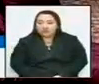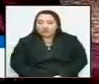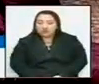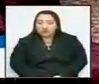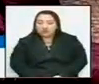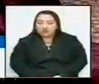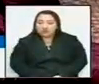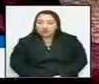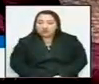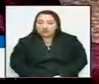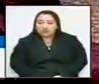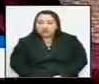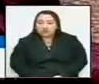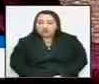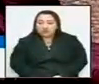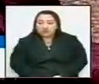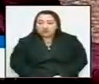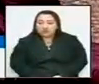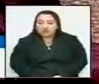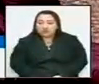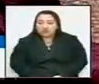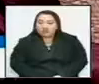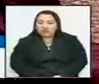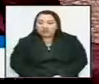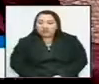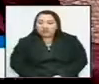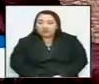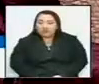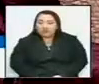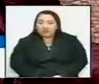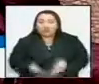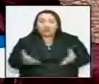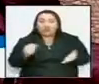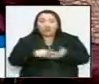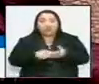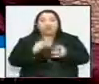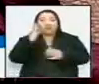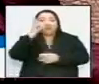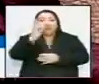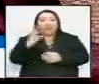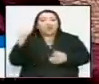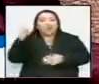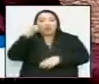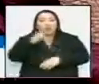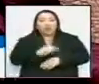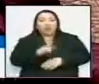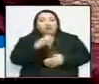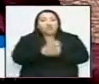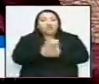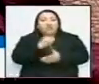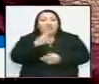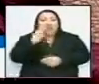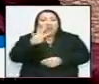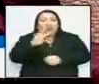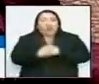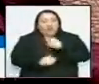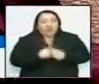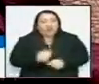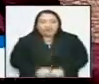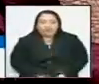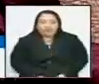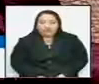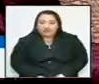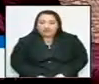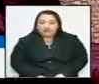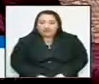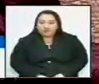que se concesionaba este futuro aeropuerto Chincheros por 40 años, dentro